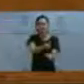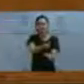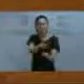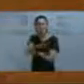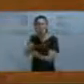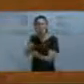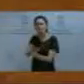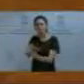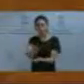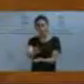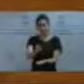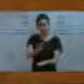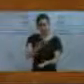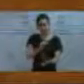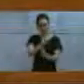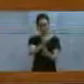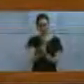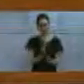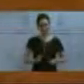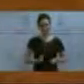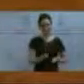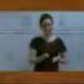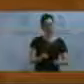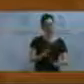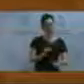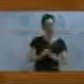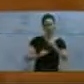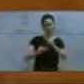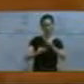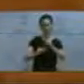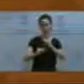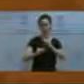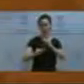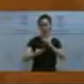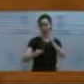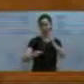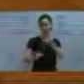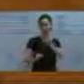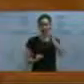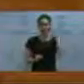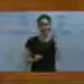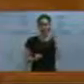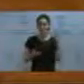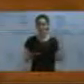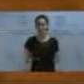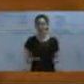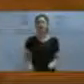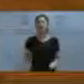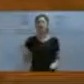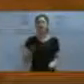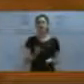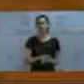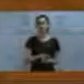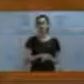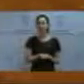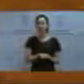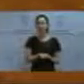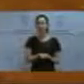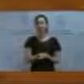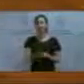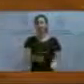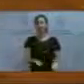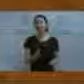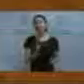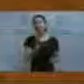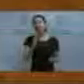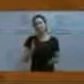nutrir el presupuesto de gasto año tras año. Y yo quiero decir una vez más que el Partido Popular,